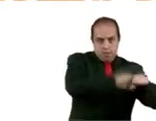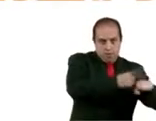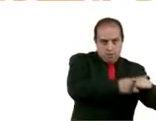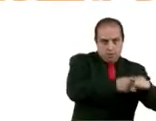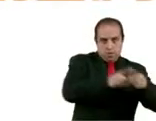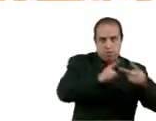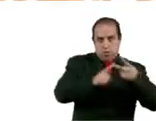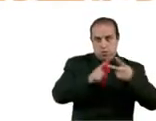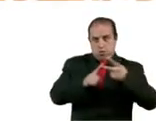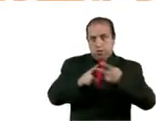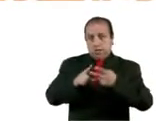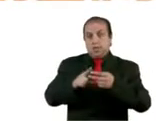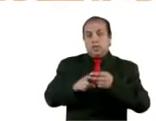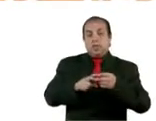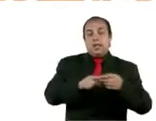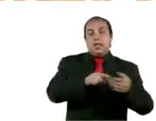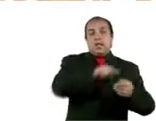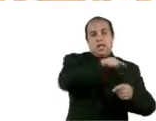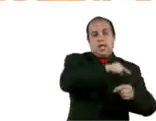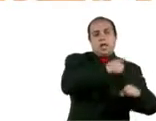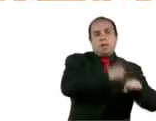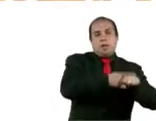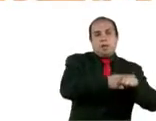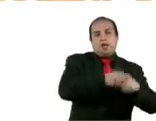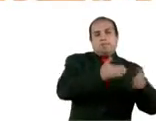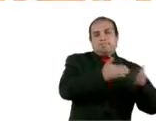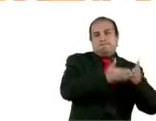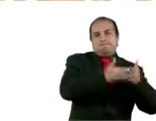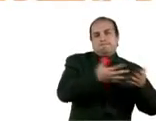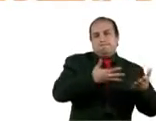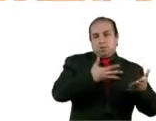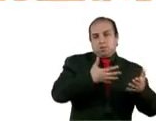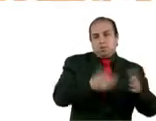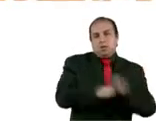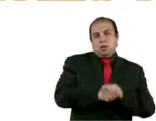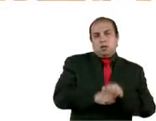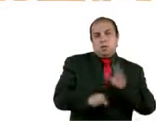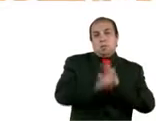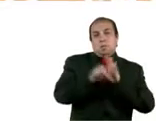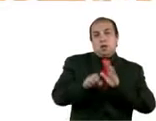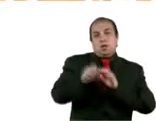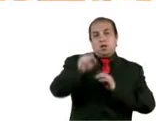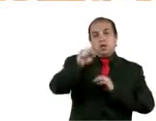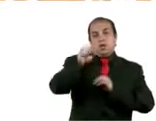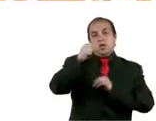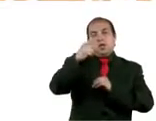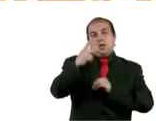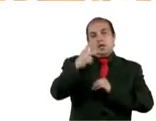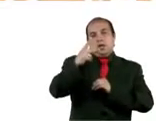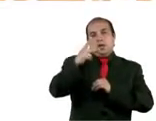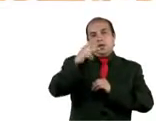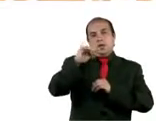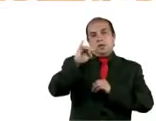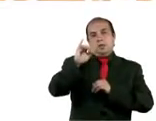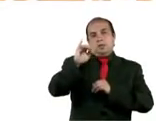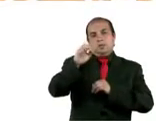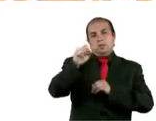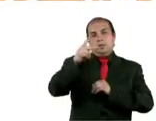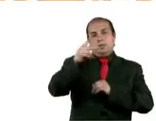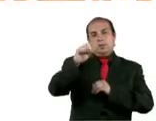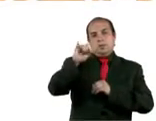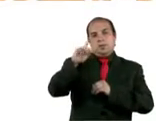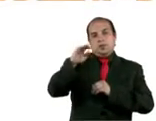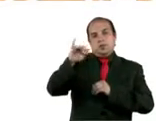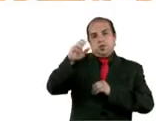la limitación que produce. En algunos casos sí, desde luego, por ejemplo, una psicosis profunda que evita que